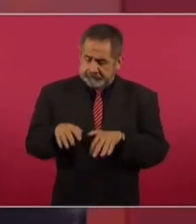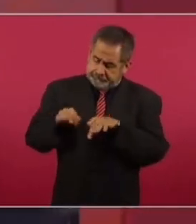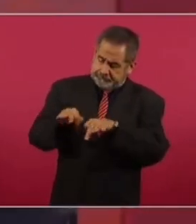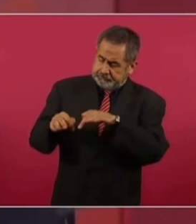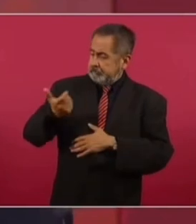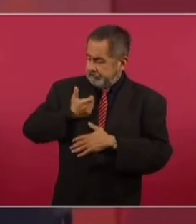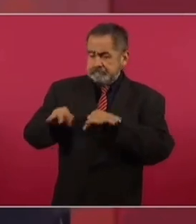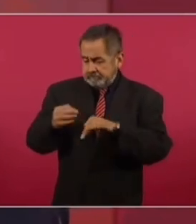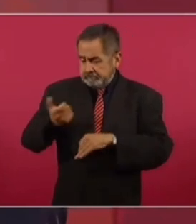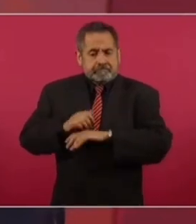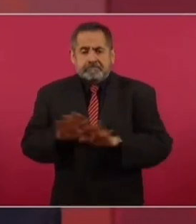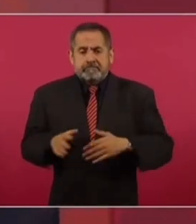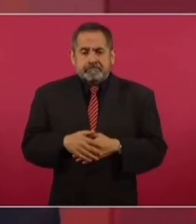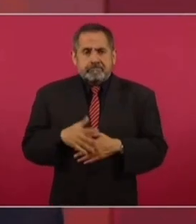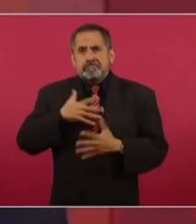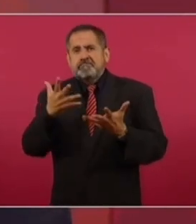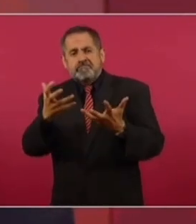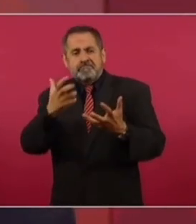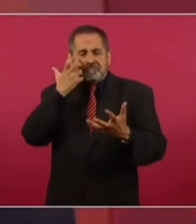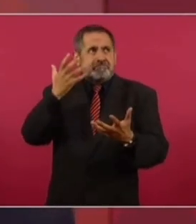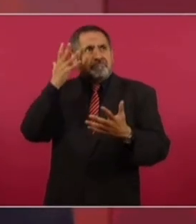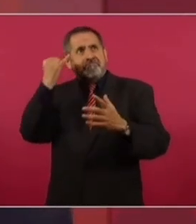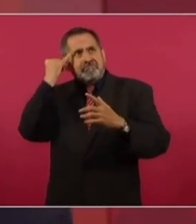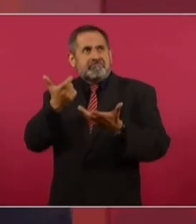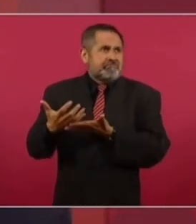trabajo. No aspiro a acumular dinero.